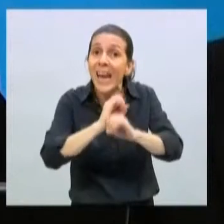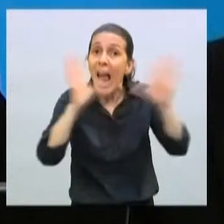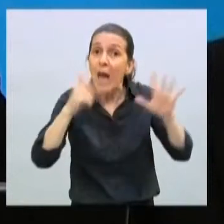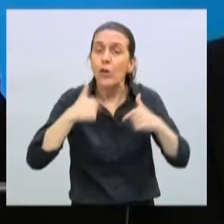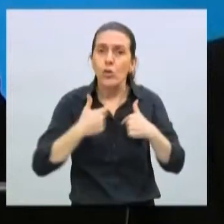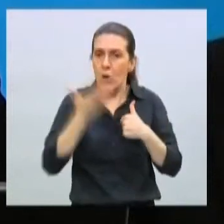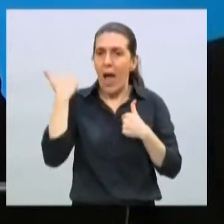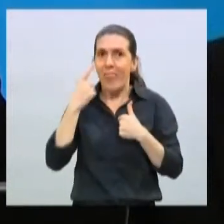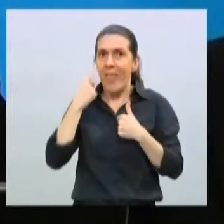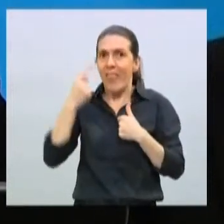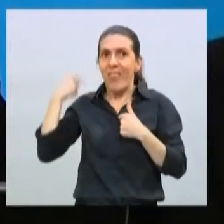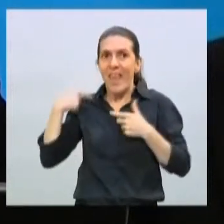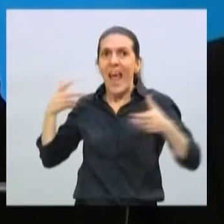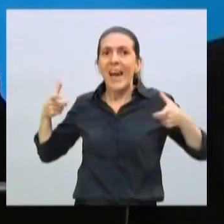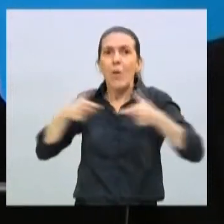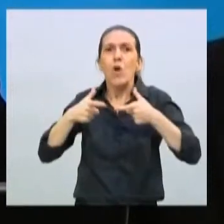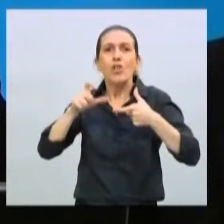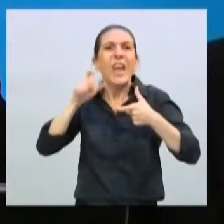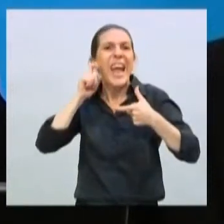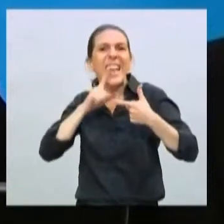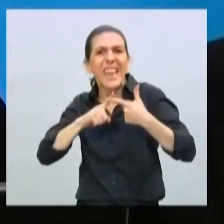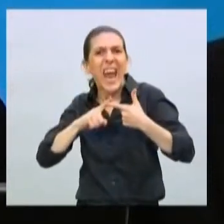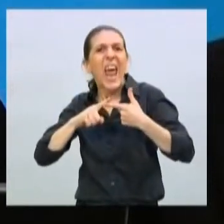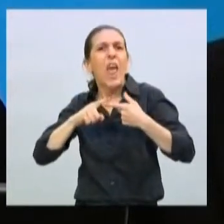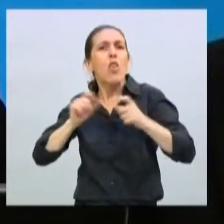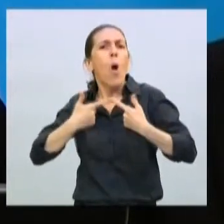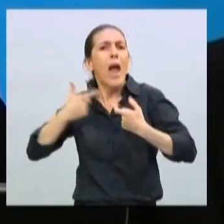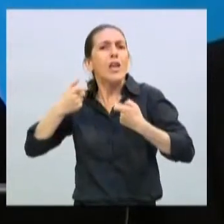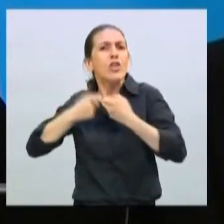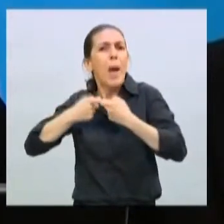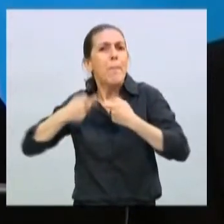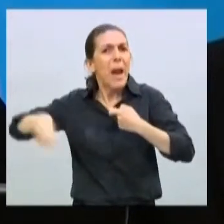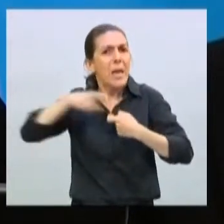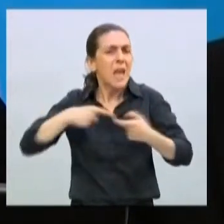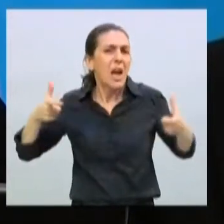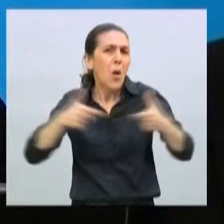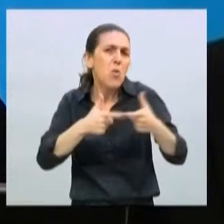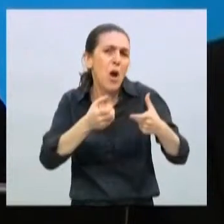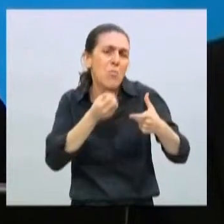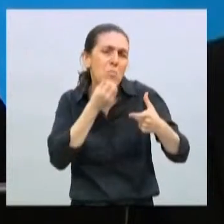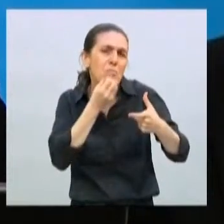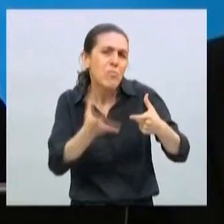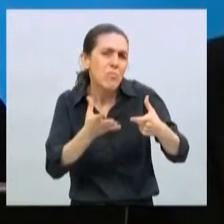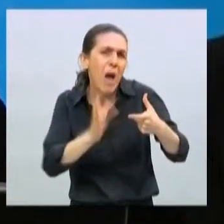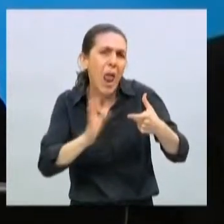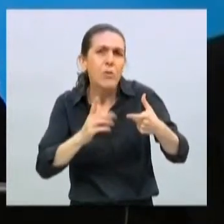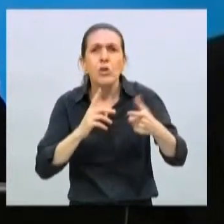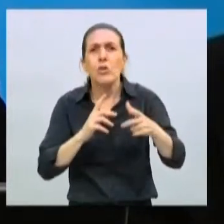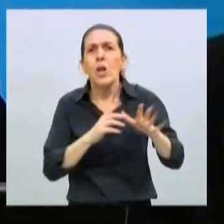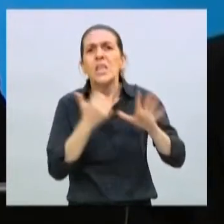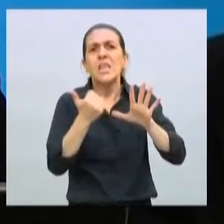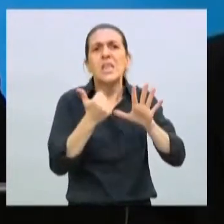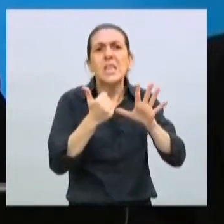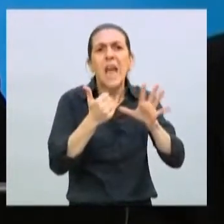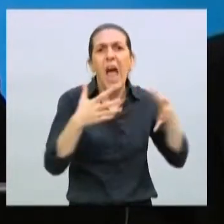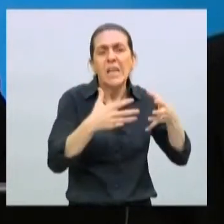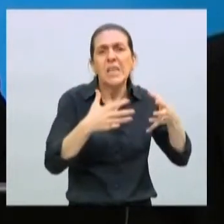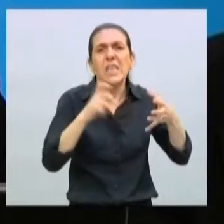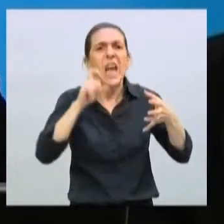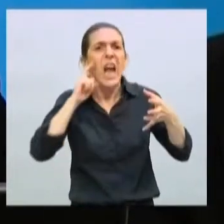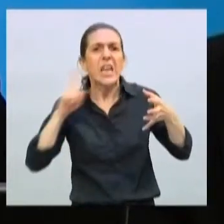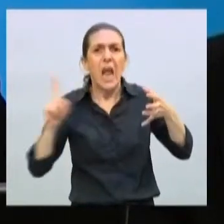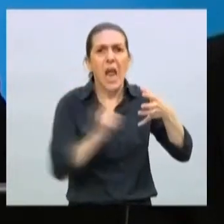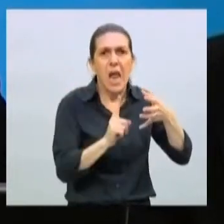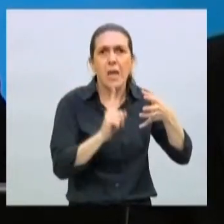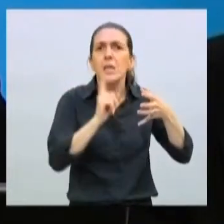reunión días atrás con la CGT y con los empresarios, una magnífica reunión con el grupo de los 6 y la CGT, y yo creo que